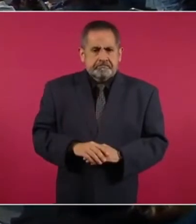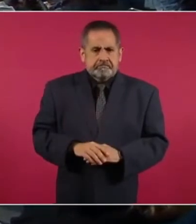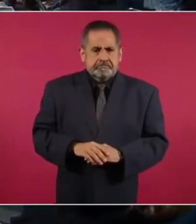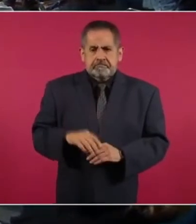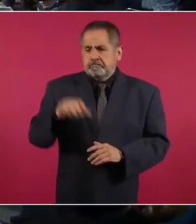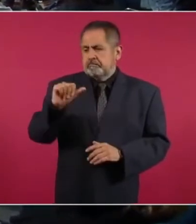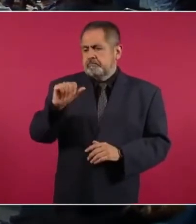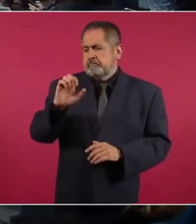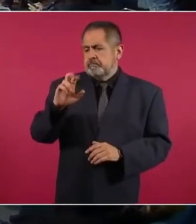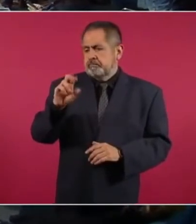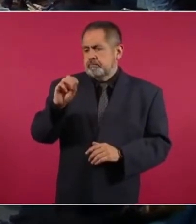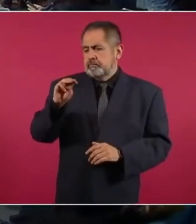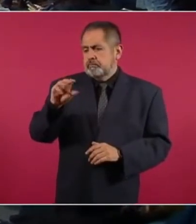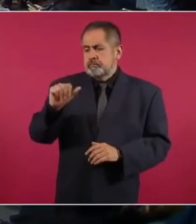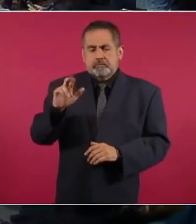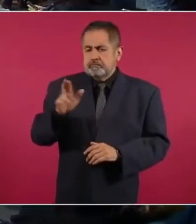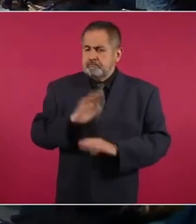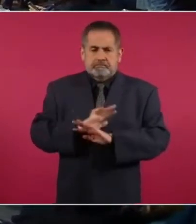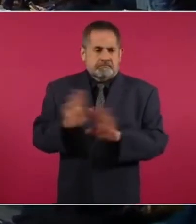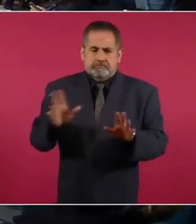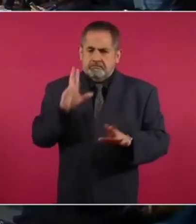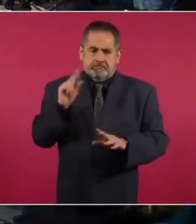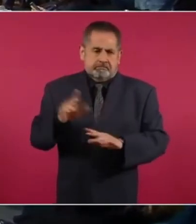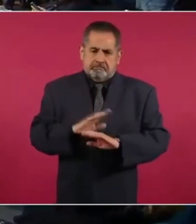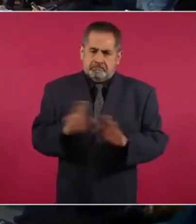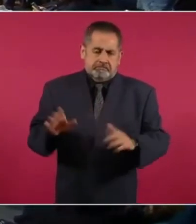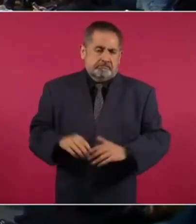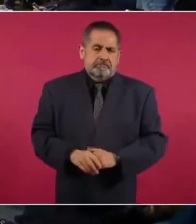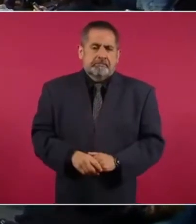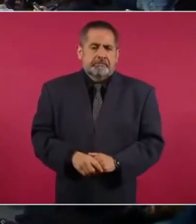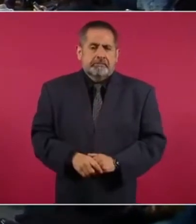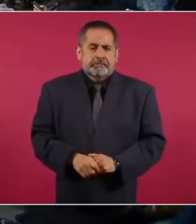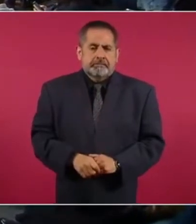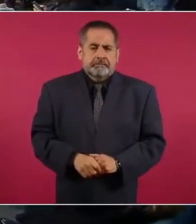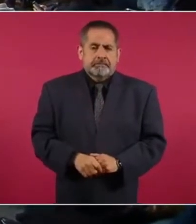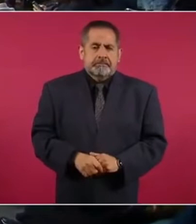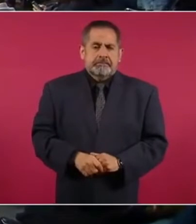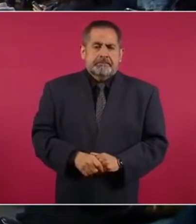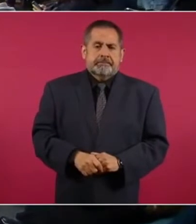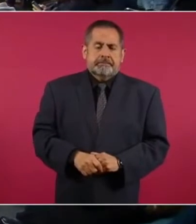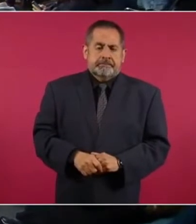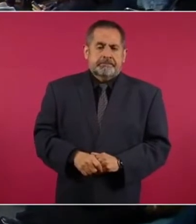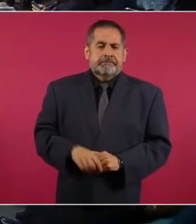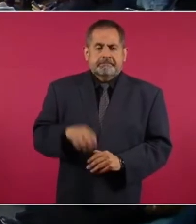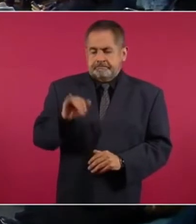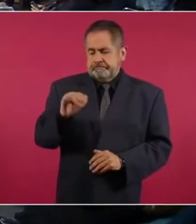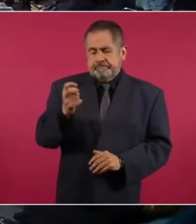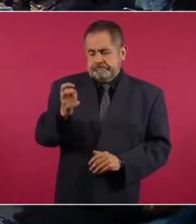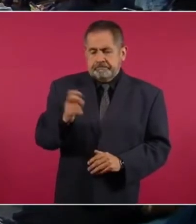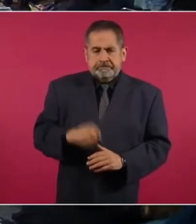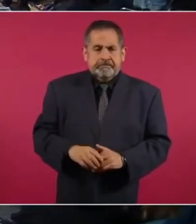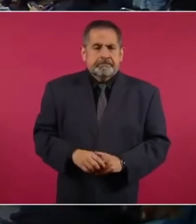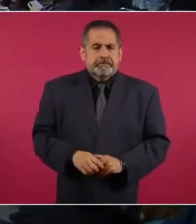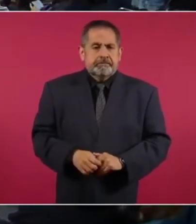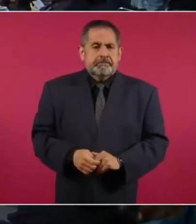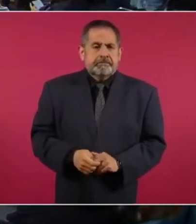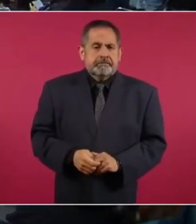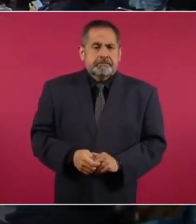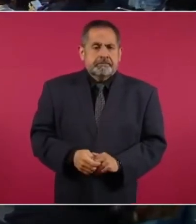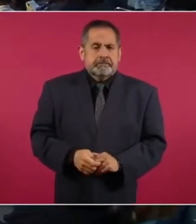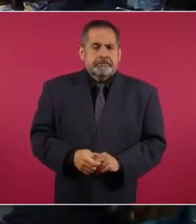Aeromar ya no va a… Muy bien al tema, ¿eh? Sí, sí,